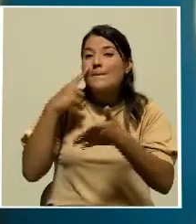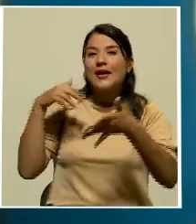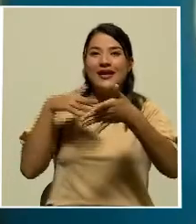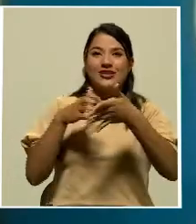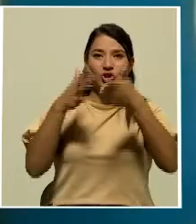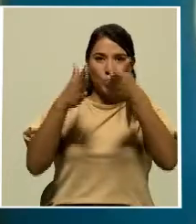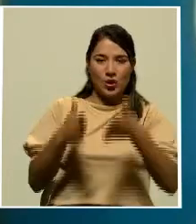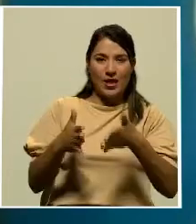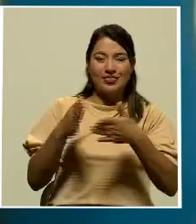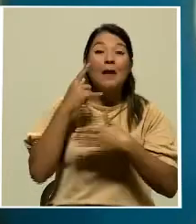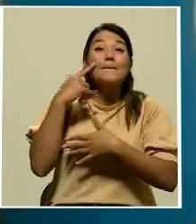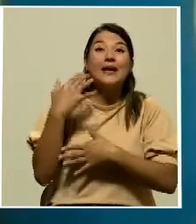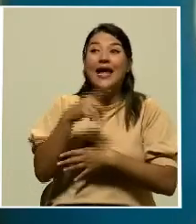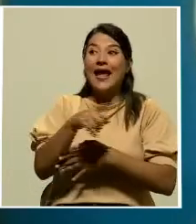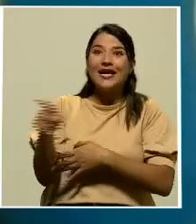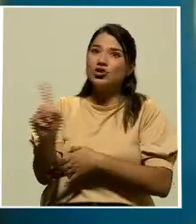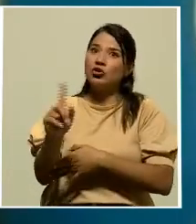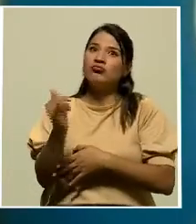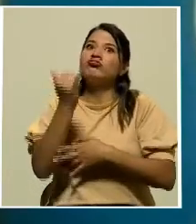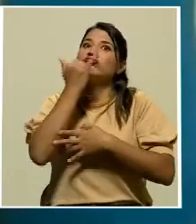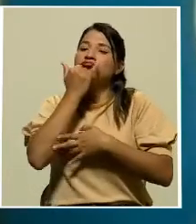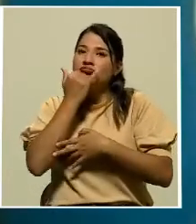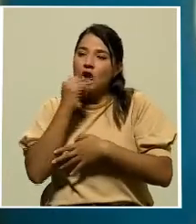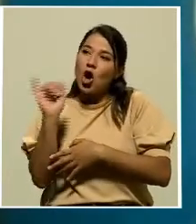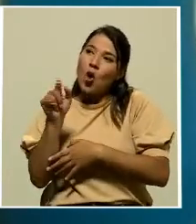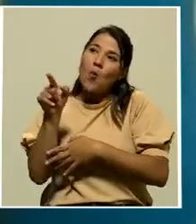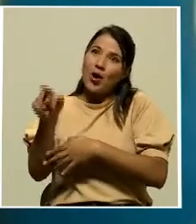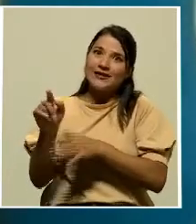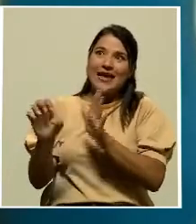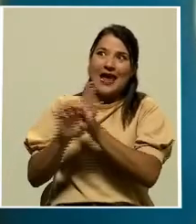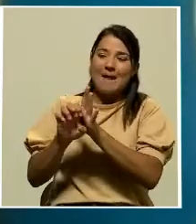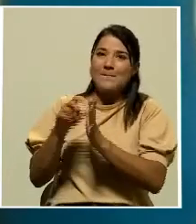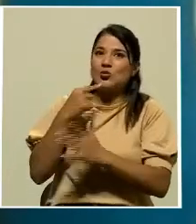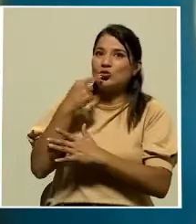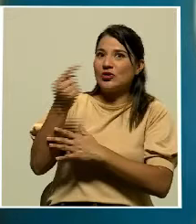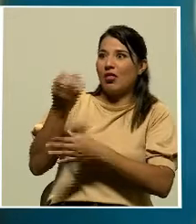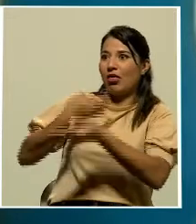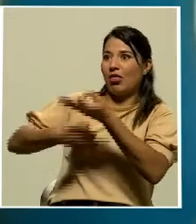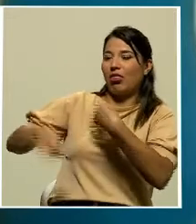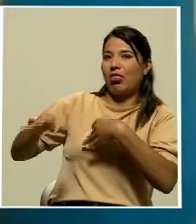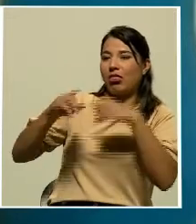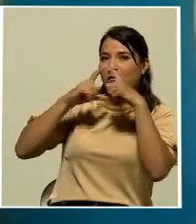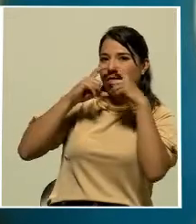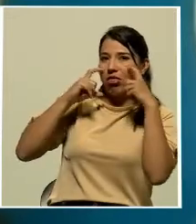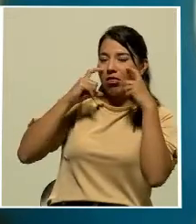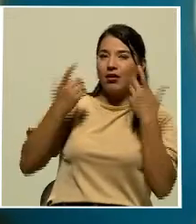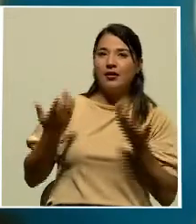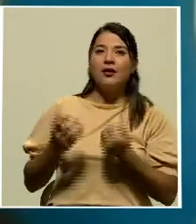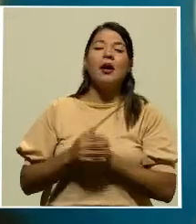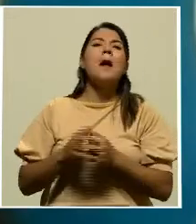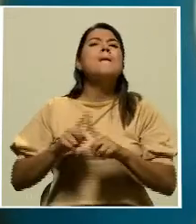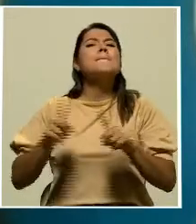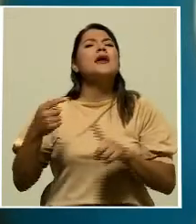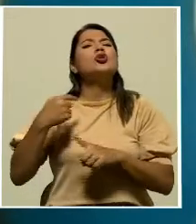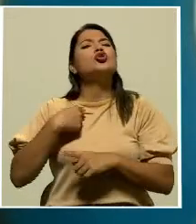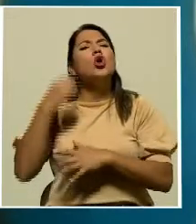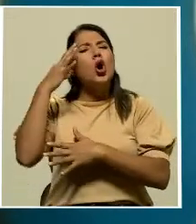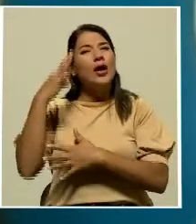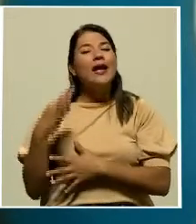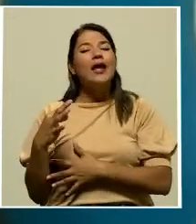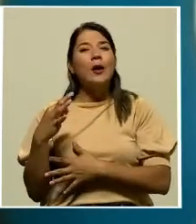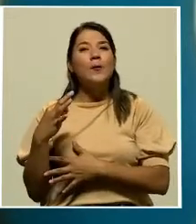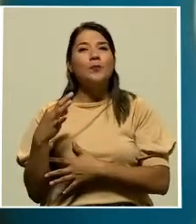estudiantes, para que no hagan cosas como usted habló ahora, de cambiar mascarilla y otras cosas. Pero yo creo que,